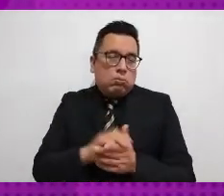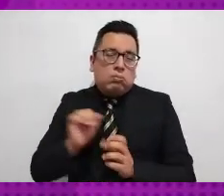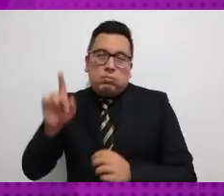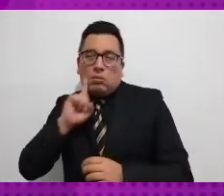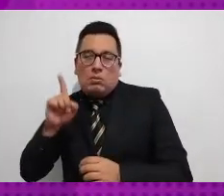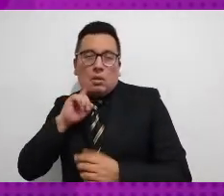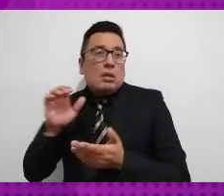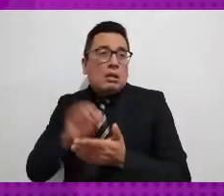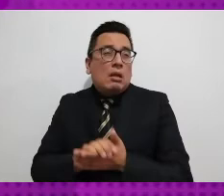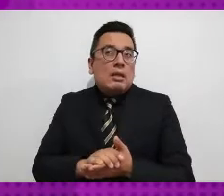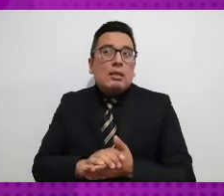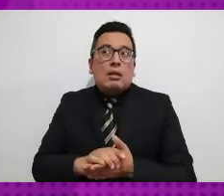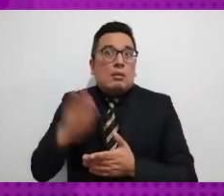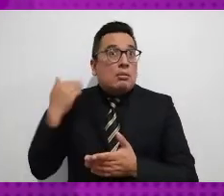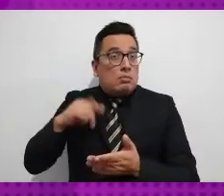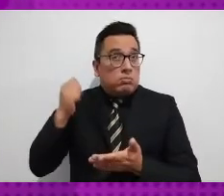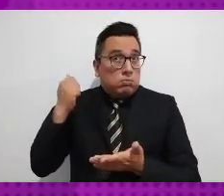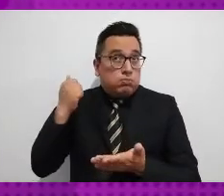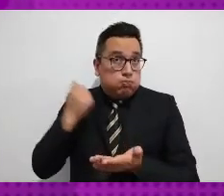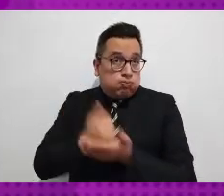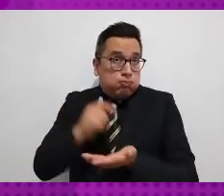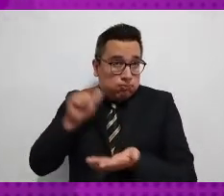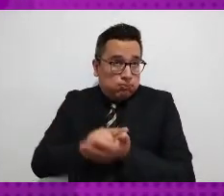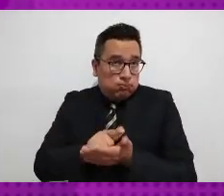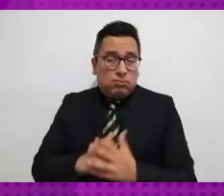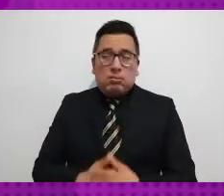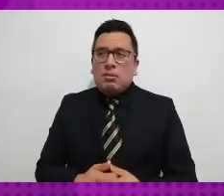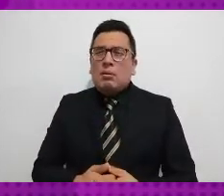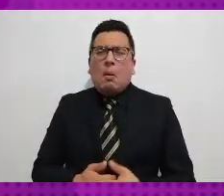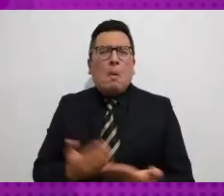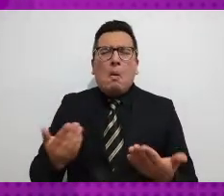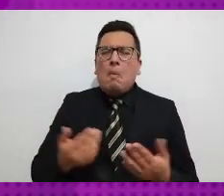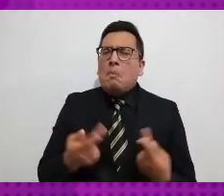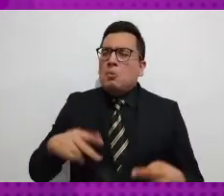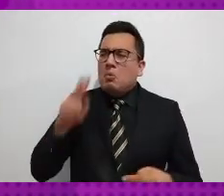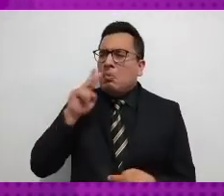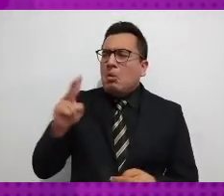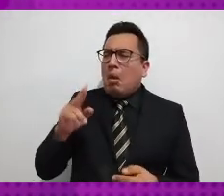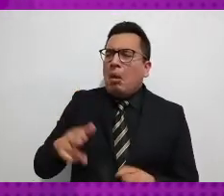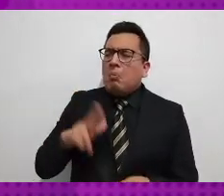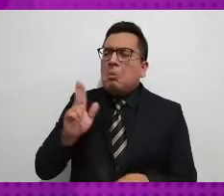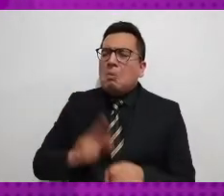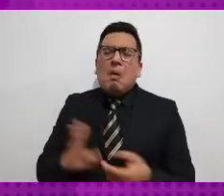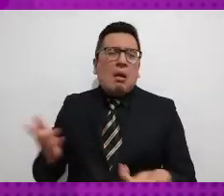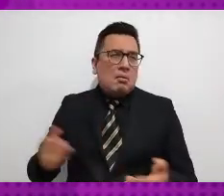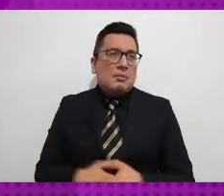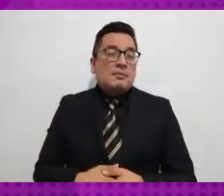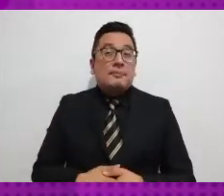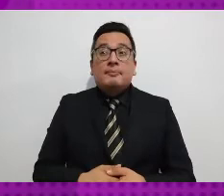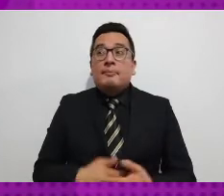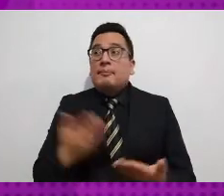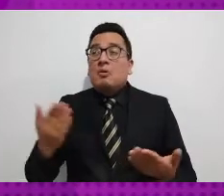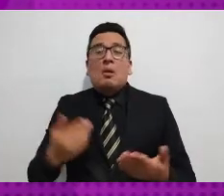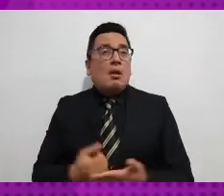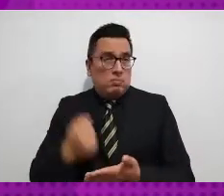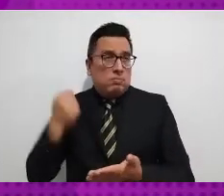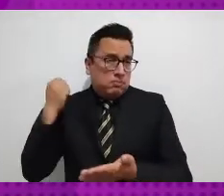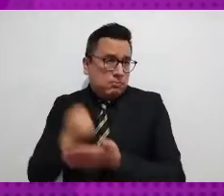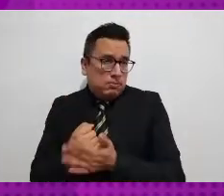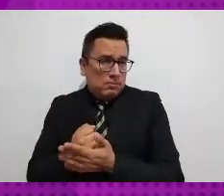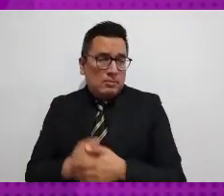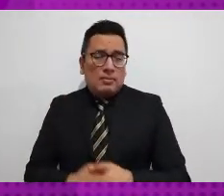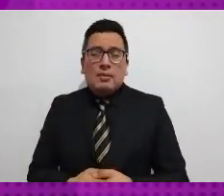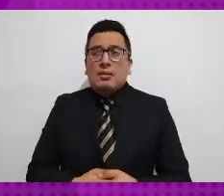calles, ¿sí? A raíz de que se aprueba el matrimonio, se comienzan a ver mayores familias que se hacen